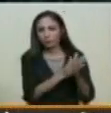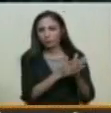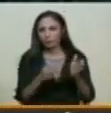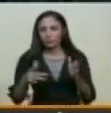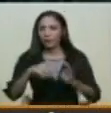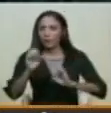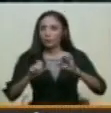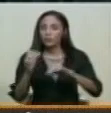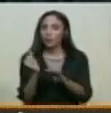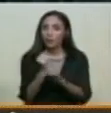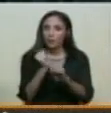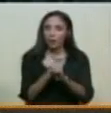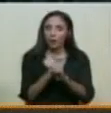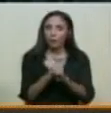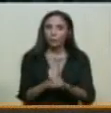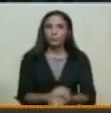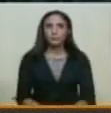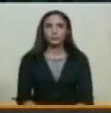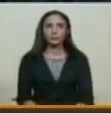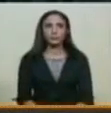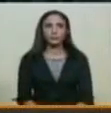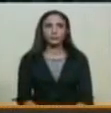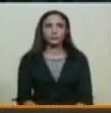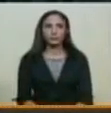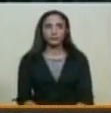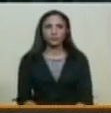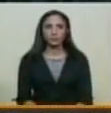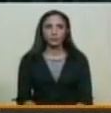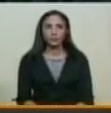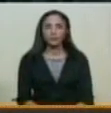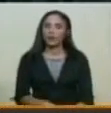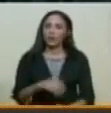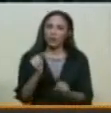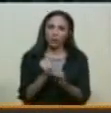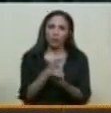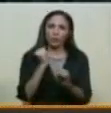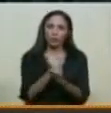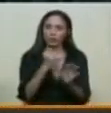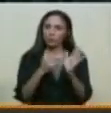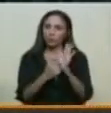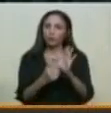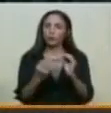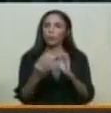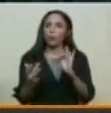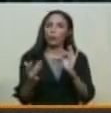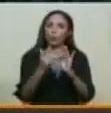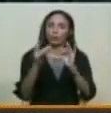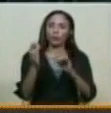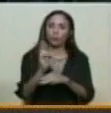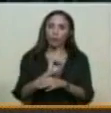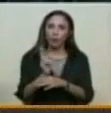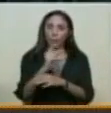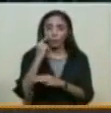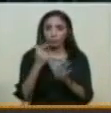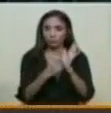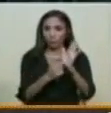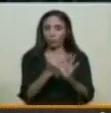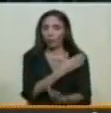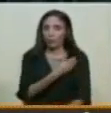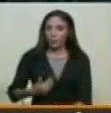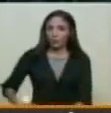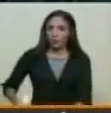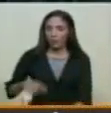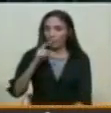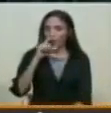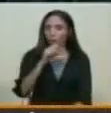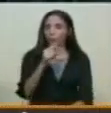de gobierno, la búsqueda de un sistema de mayor eficiencia a través del contacto directo, como ya lo demostró el presidente Maduro, a